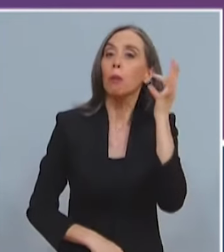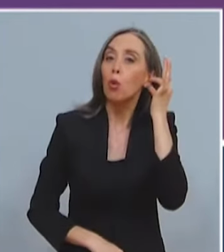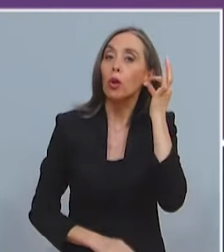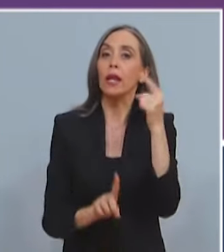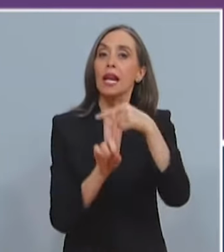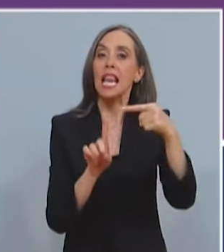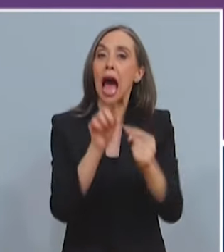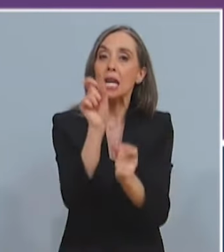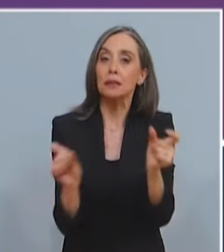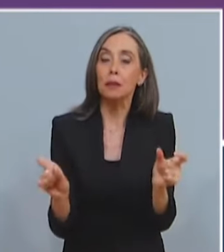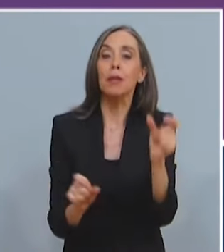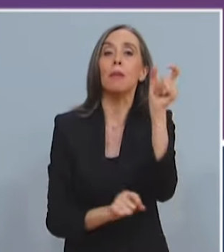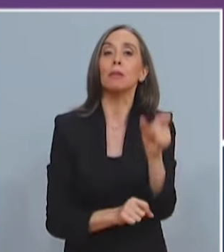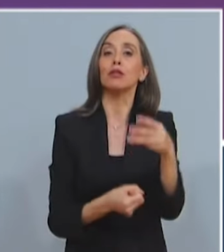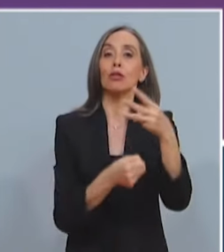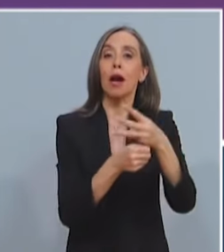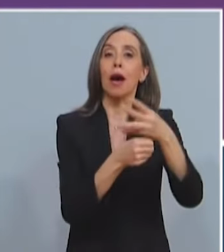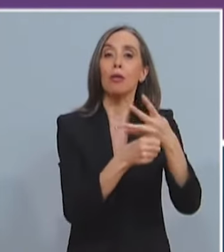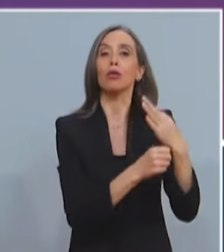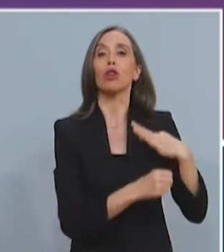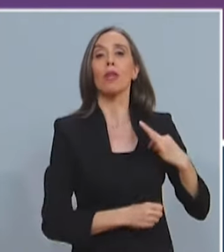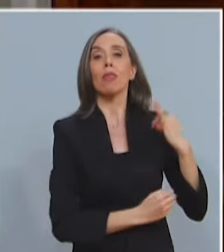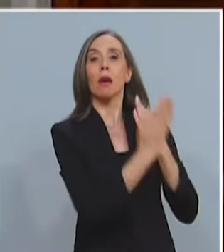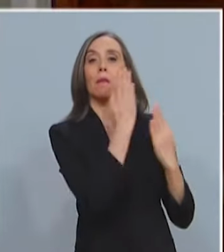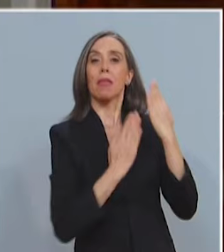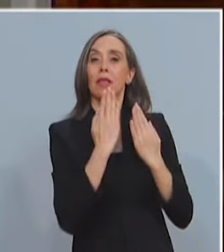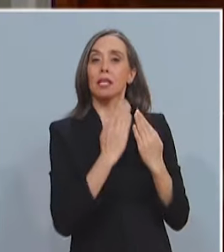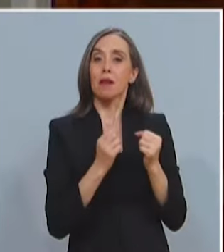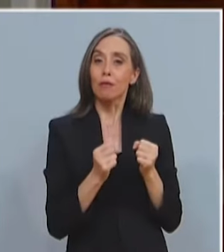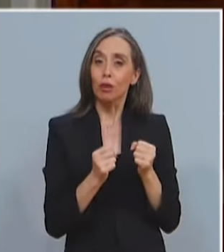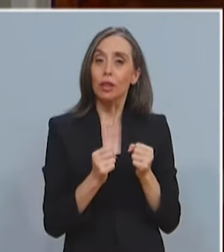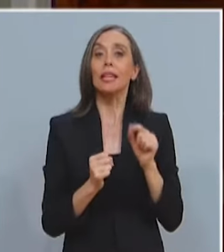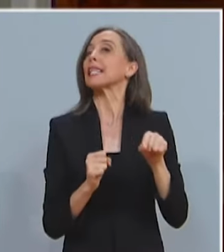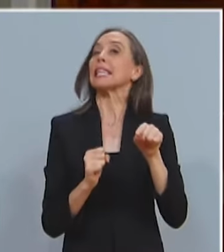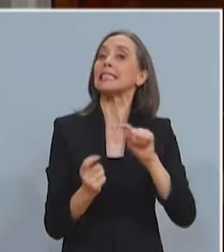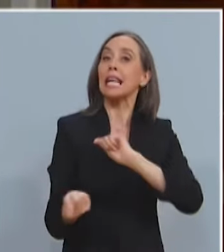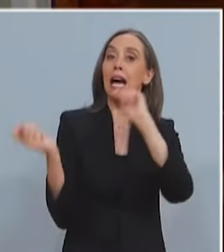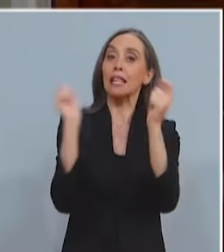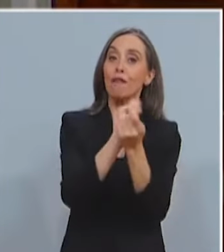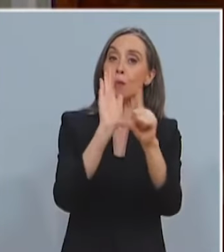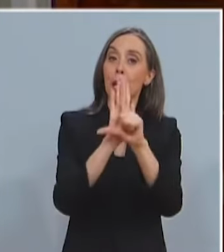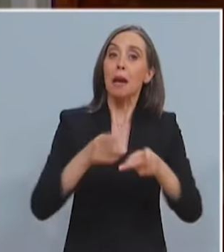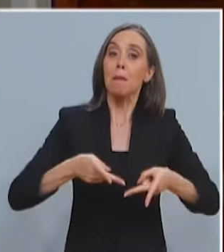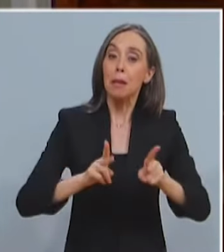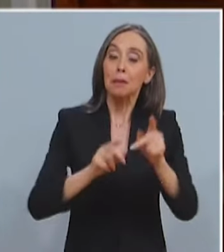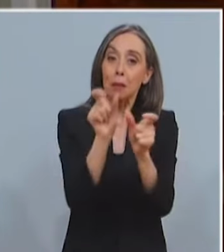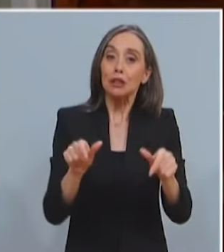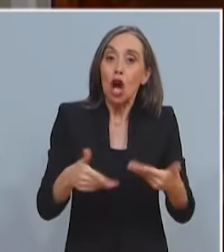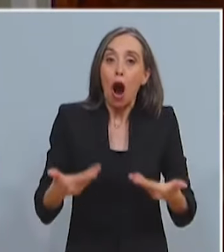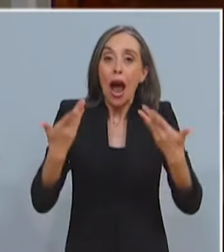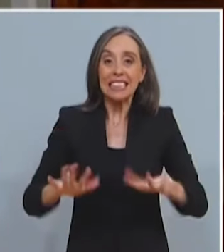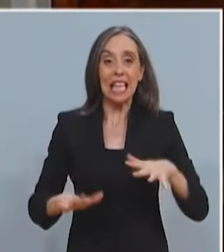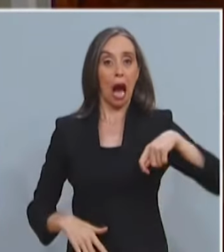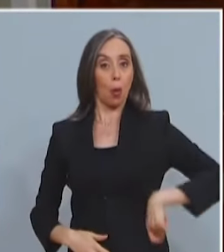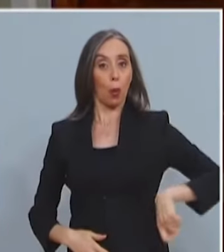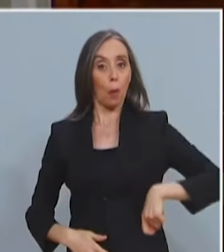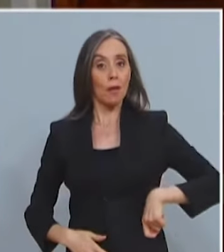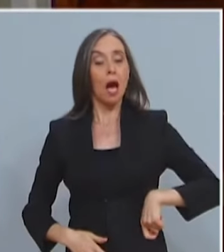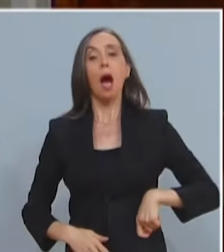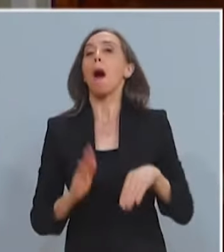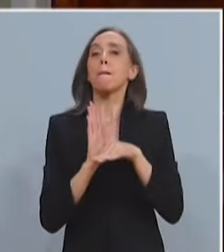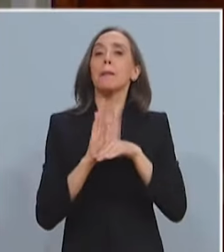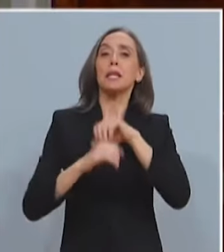clase media ya los adultos mayores con dependencia severa esta reforma permitirá que los actuales pensionados que tengan un número